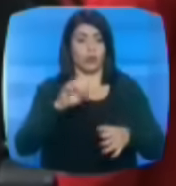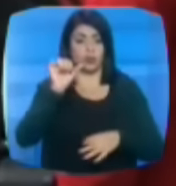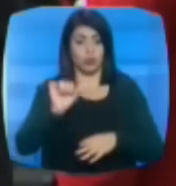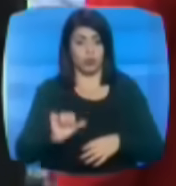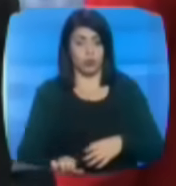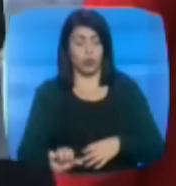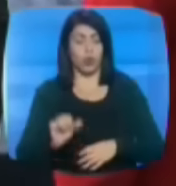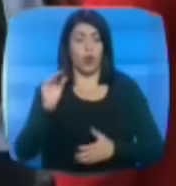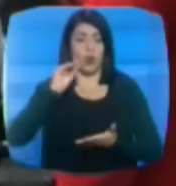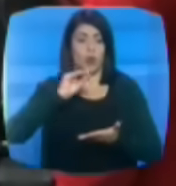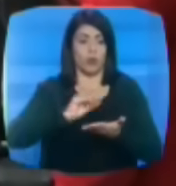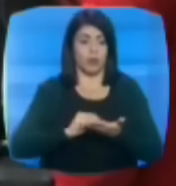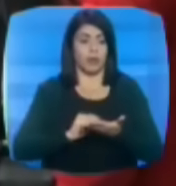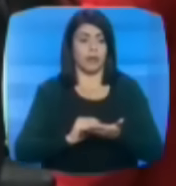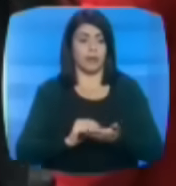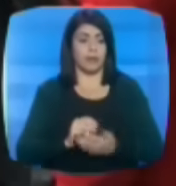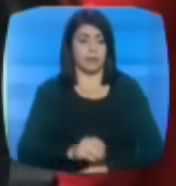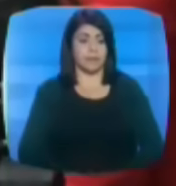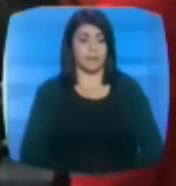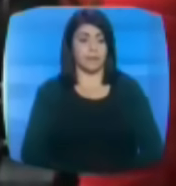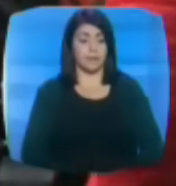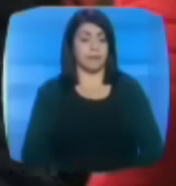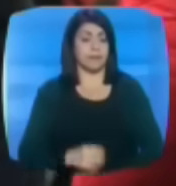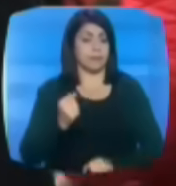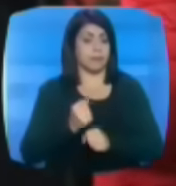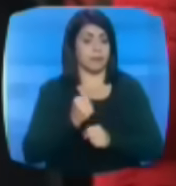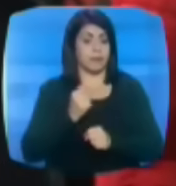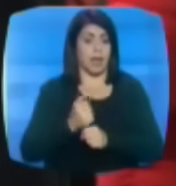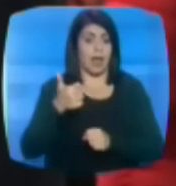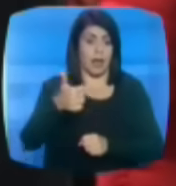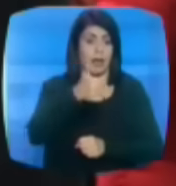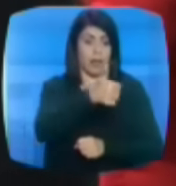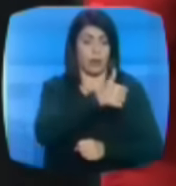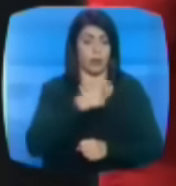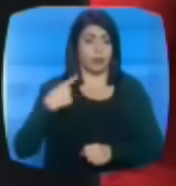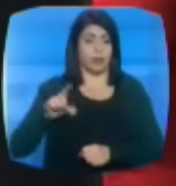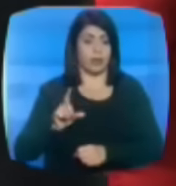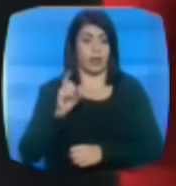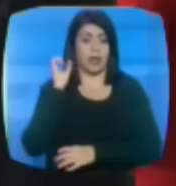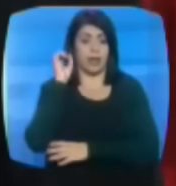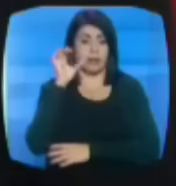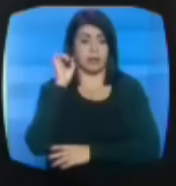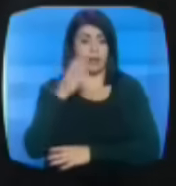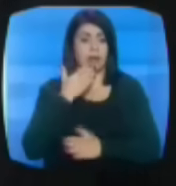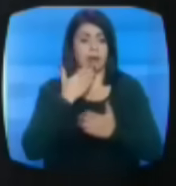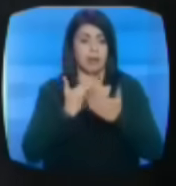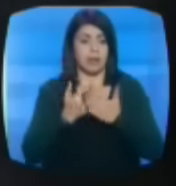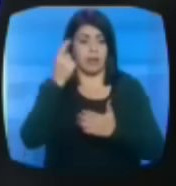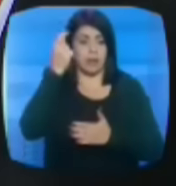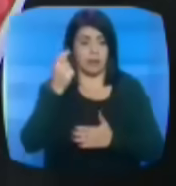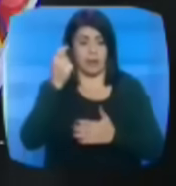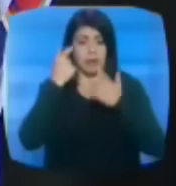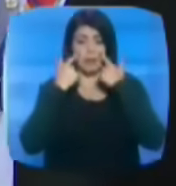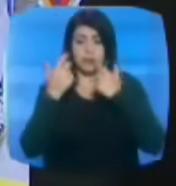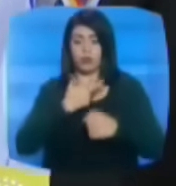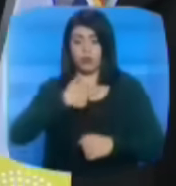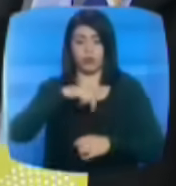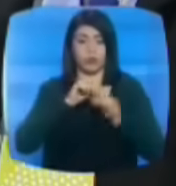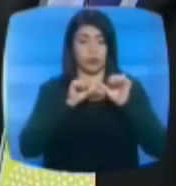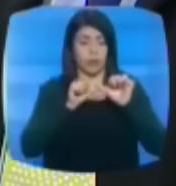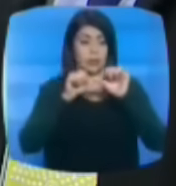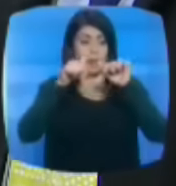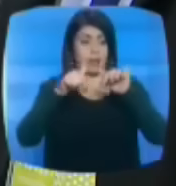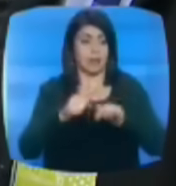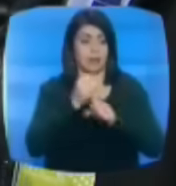Sur, cuando se reactiven esas instancias, en función de que cada quien tenga su parlamento. Muchísimas gracias al diputado Ángel Rodríguez. Nosotros vamos a mantener